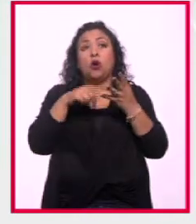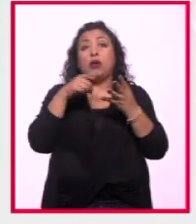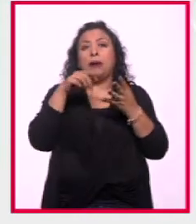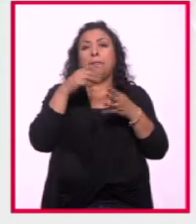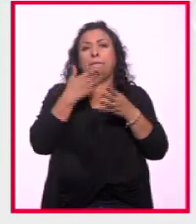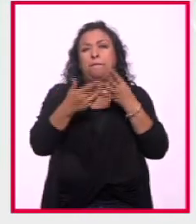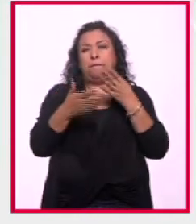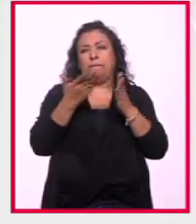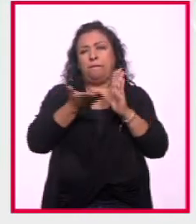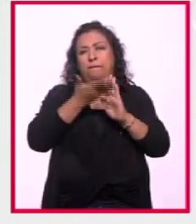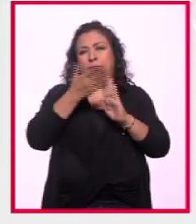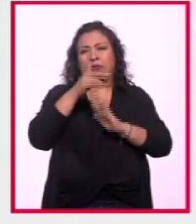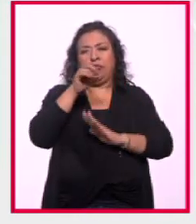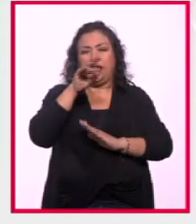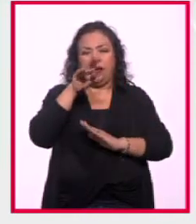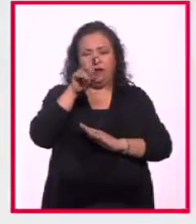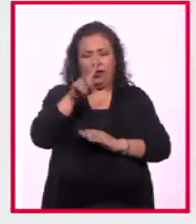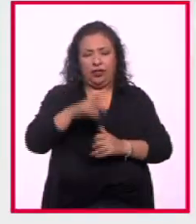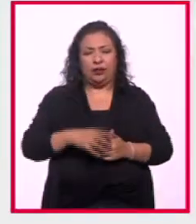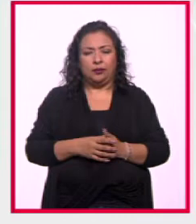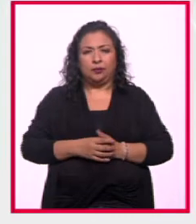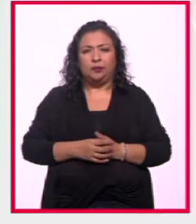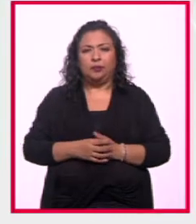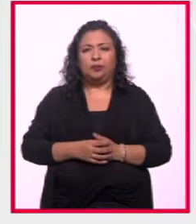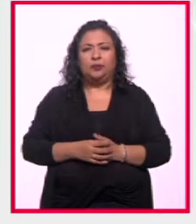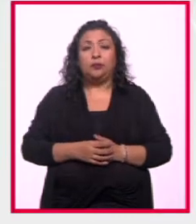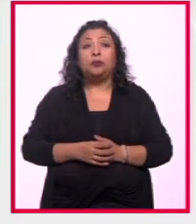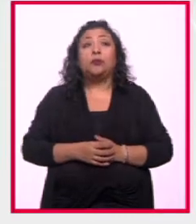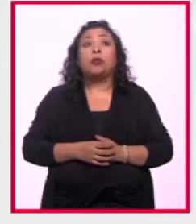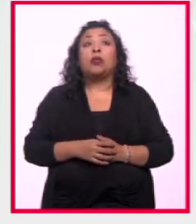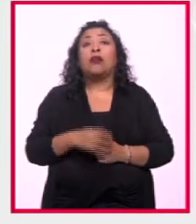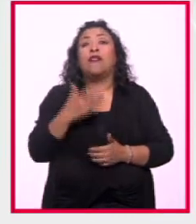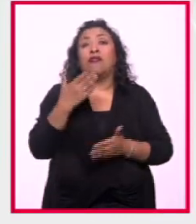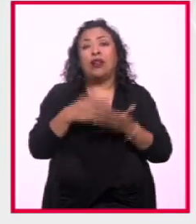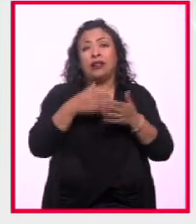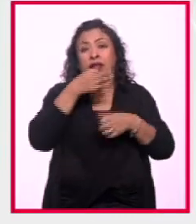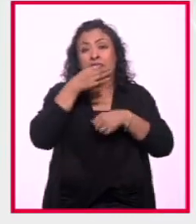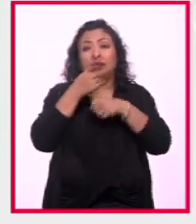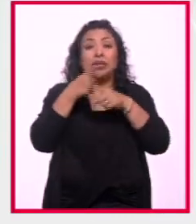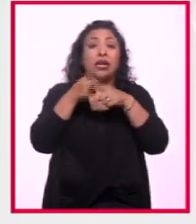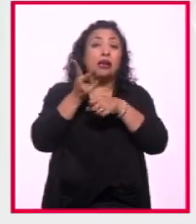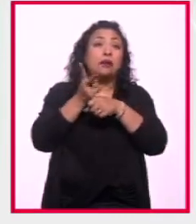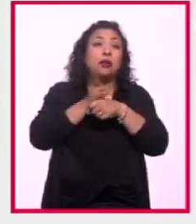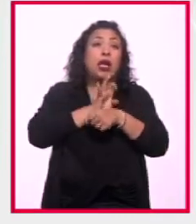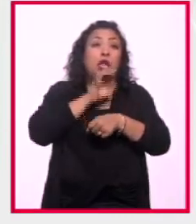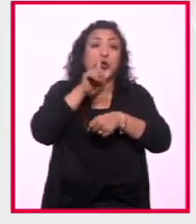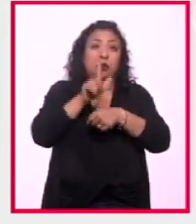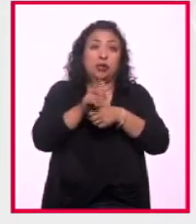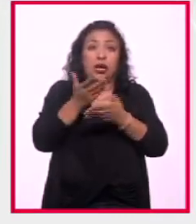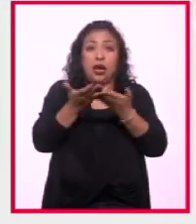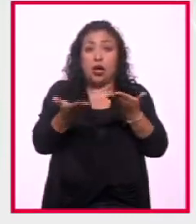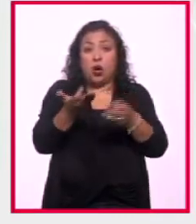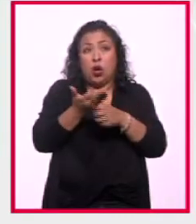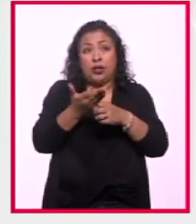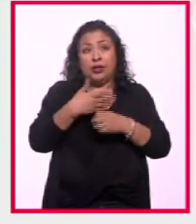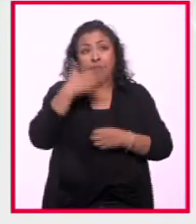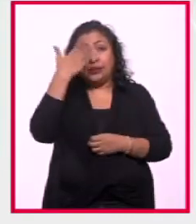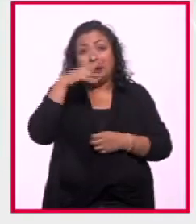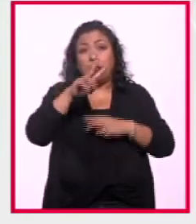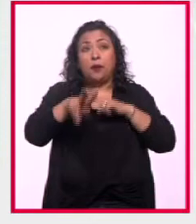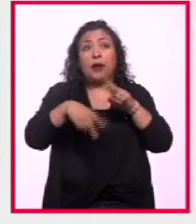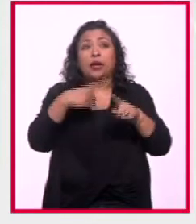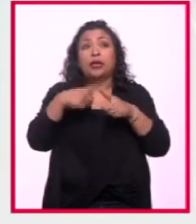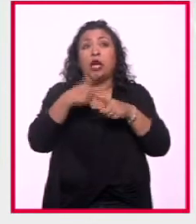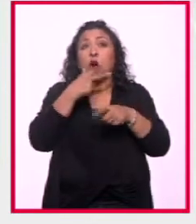de obra de davidson a na aún les falta anunciar a los invitados especiales ahora sólo se sabe de la presencia